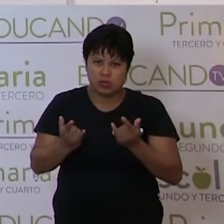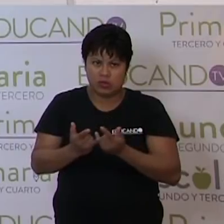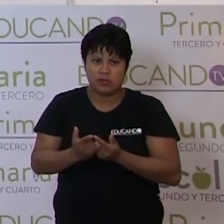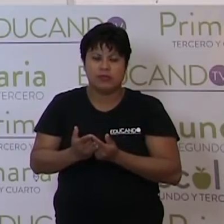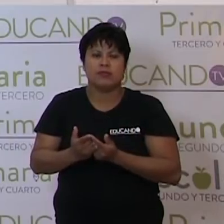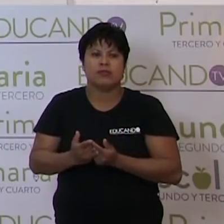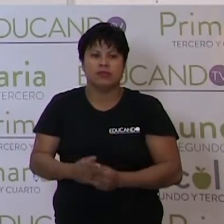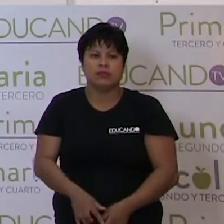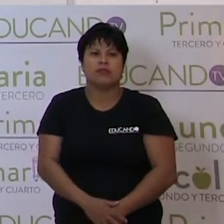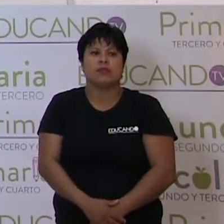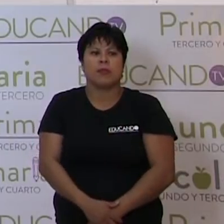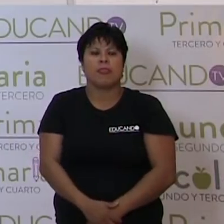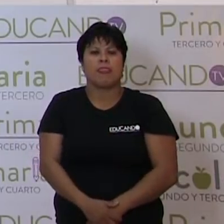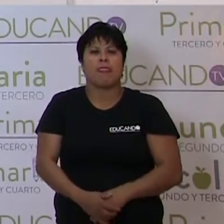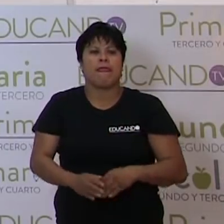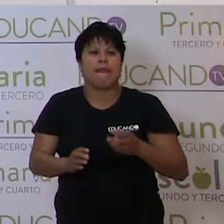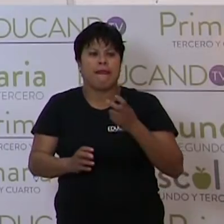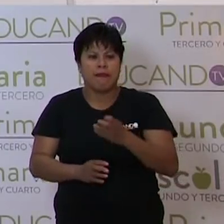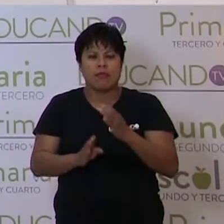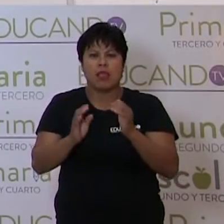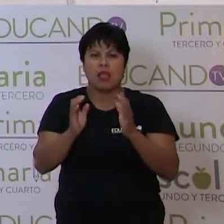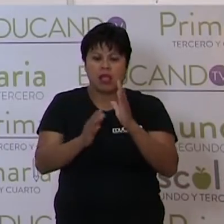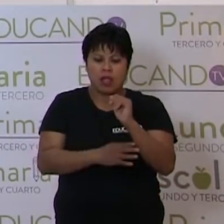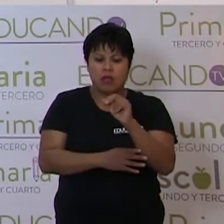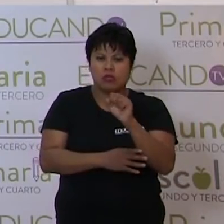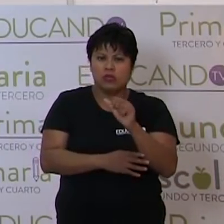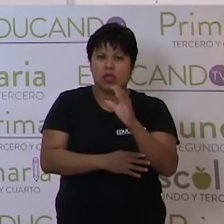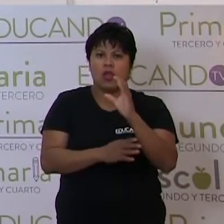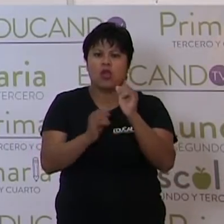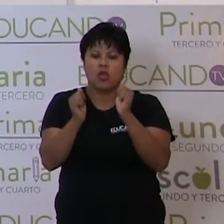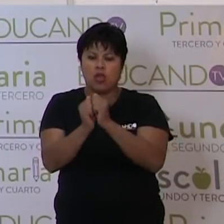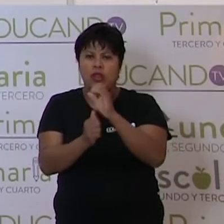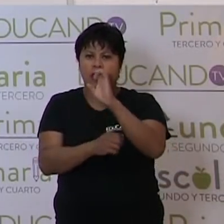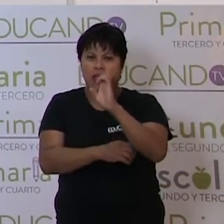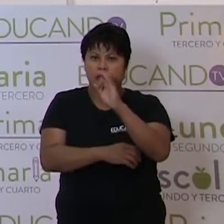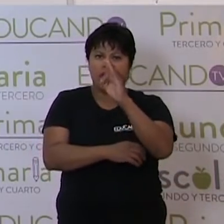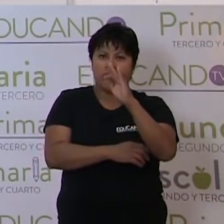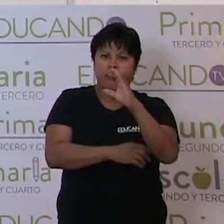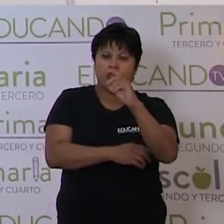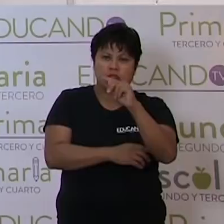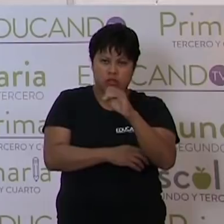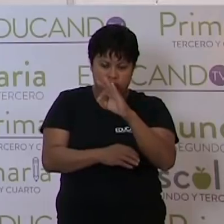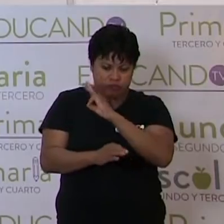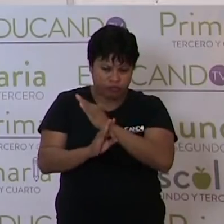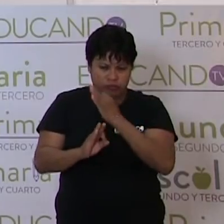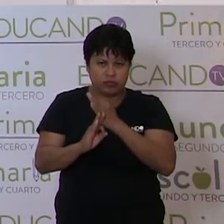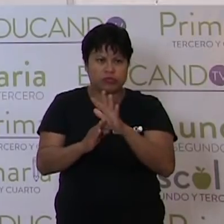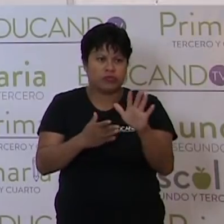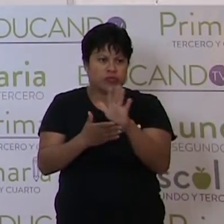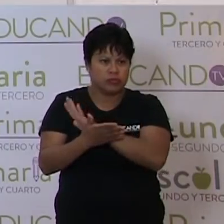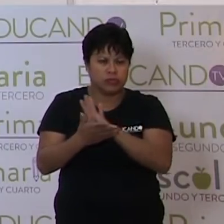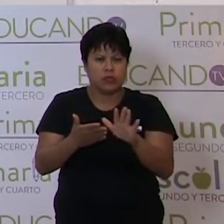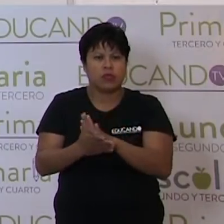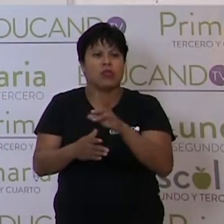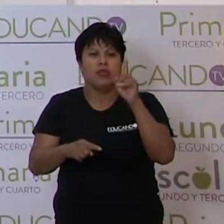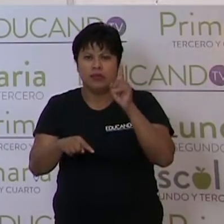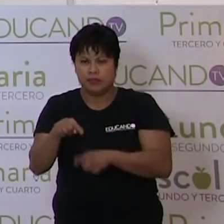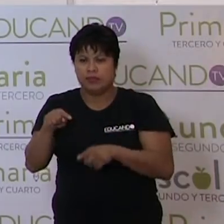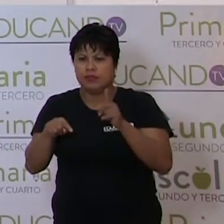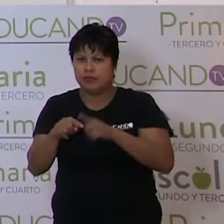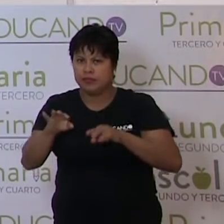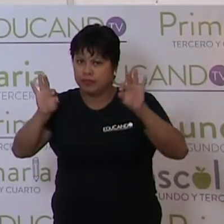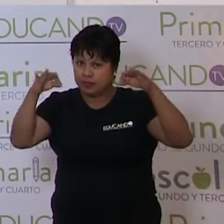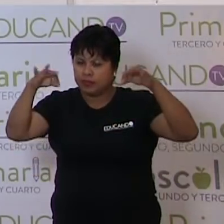consecuencias, causas con efectos, que es lo mismo. Entonces vamos a borrar esto de acá, vamos a quitar las láminas y vamos